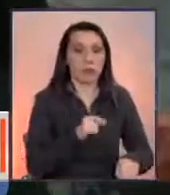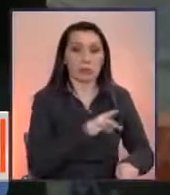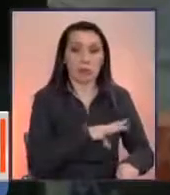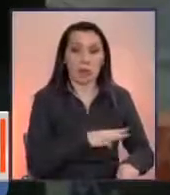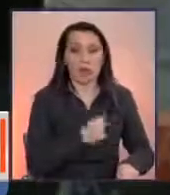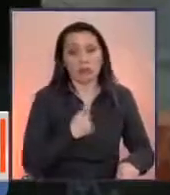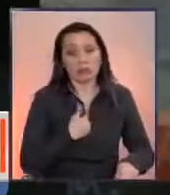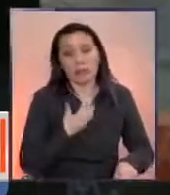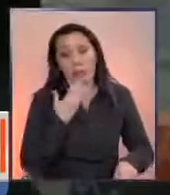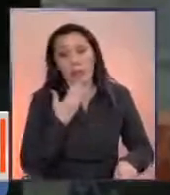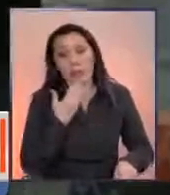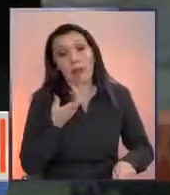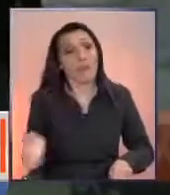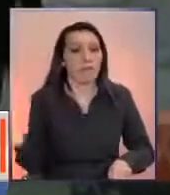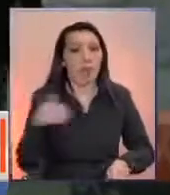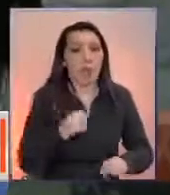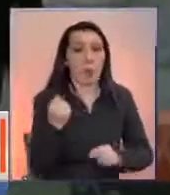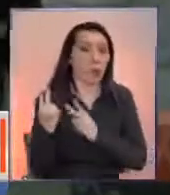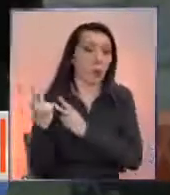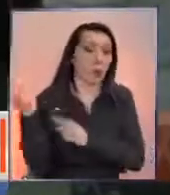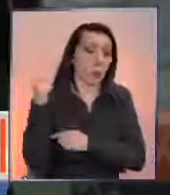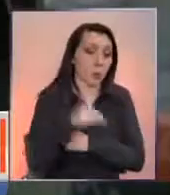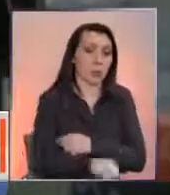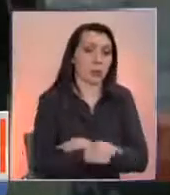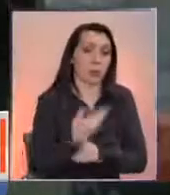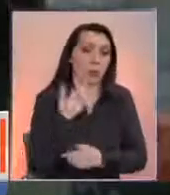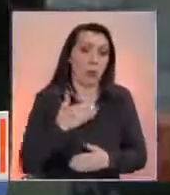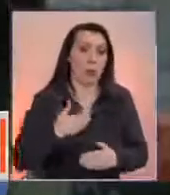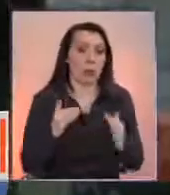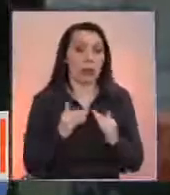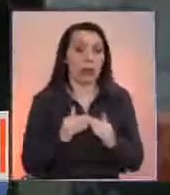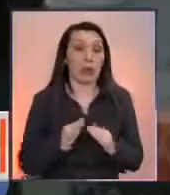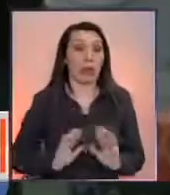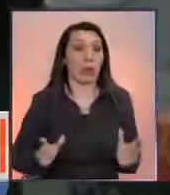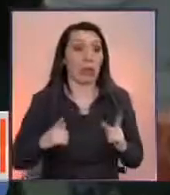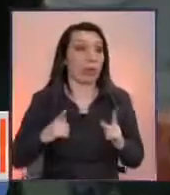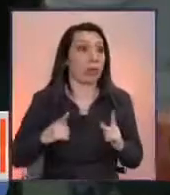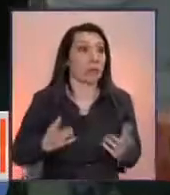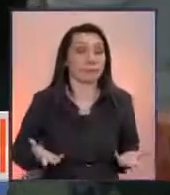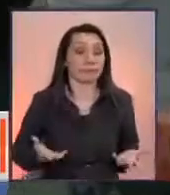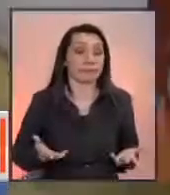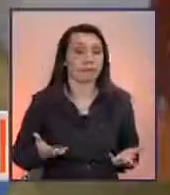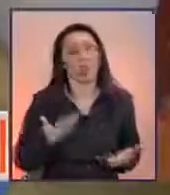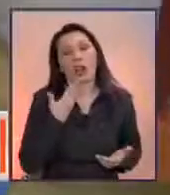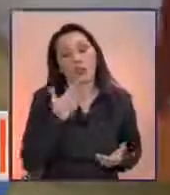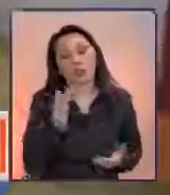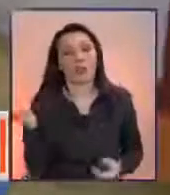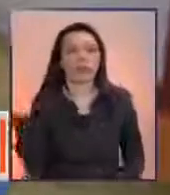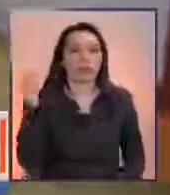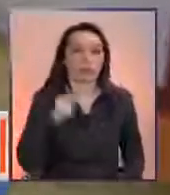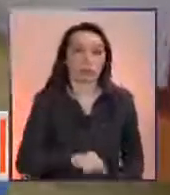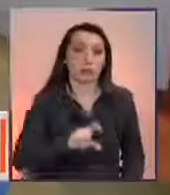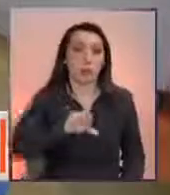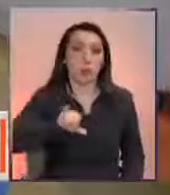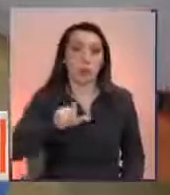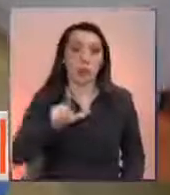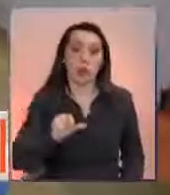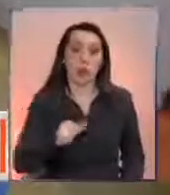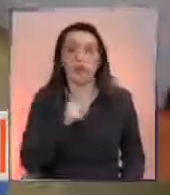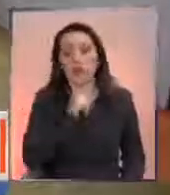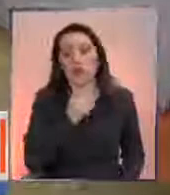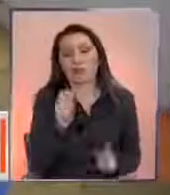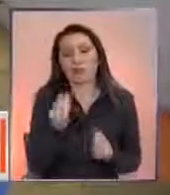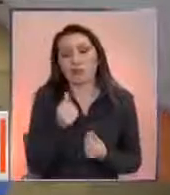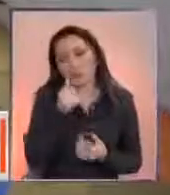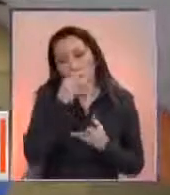bueno, pues vamos a vivir la aventura. Mejor que estar en mi casa sentada sin hacer nada. Julia lógicamente extraña a su familia,